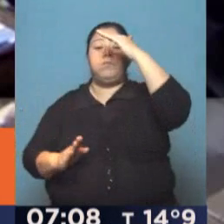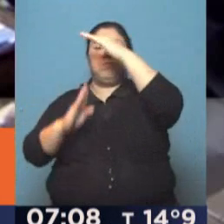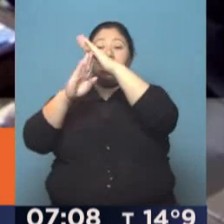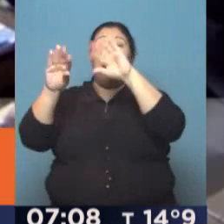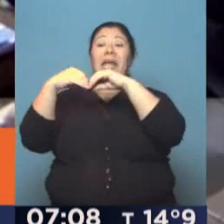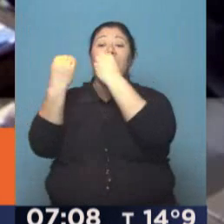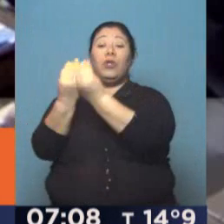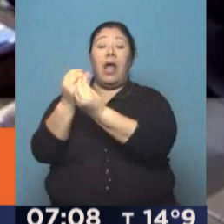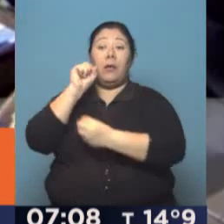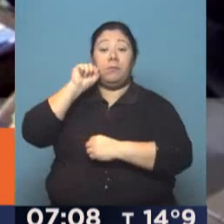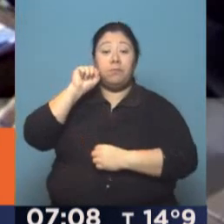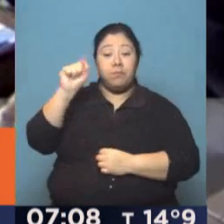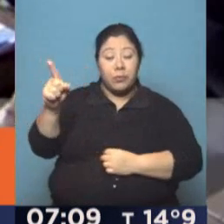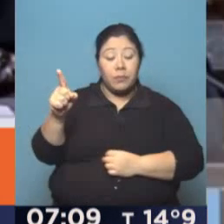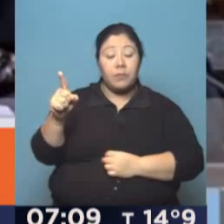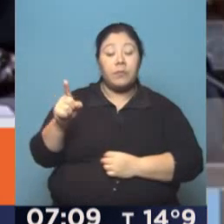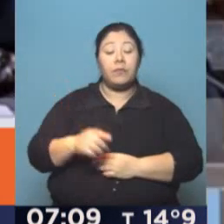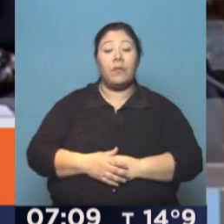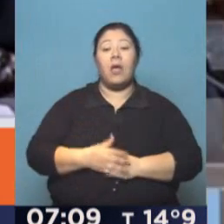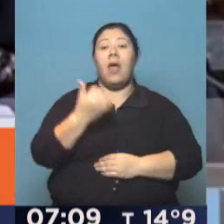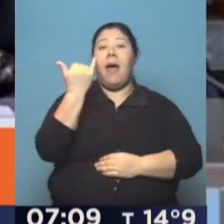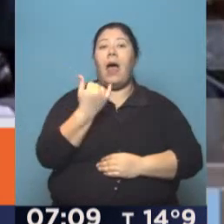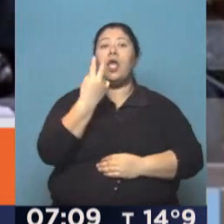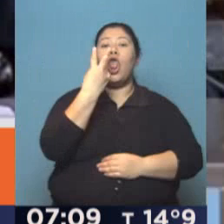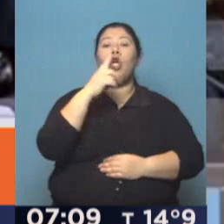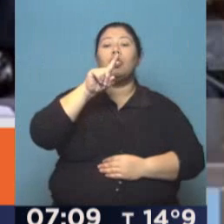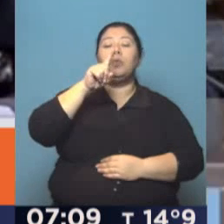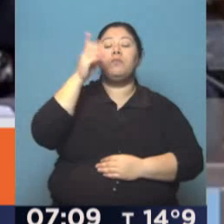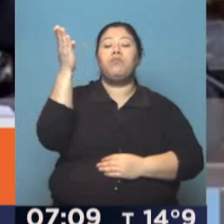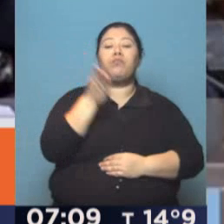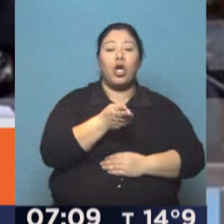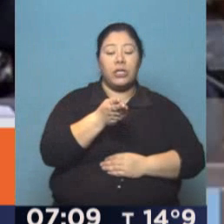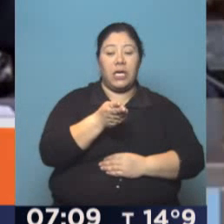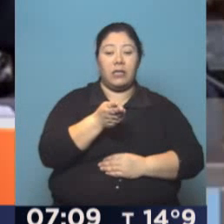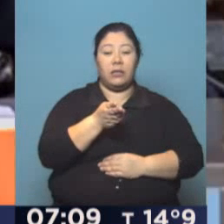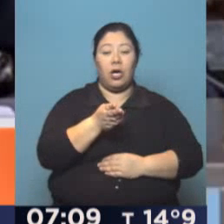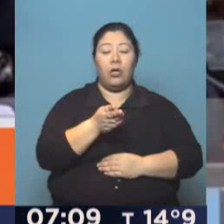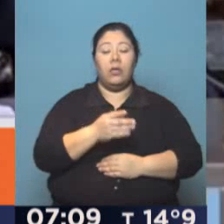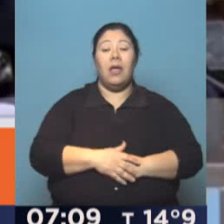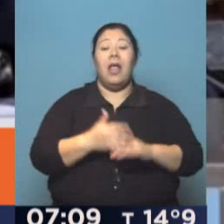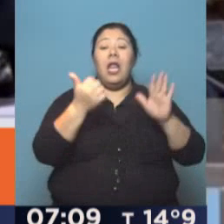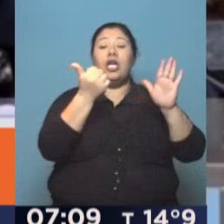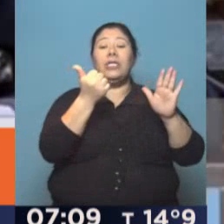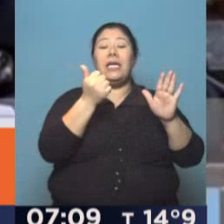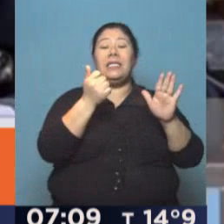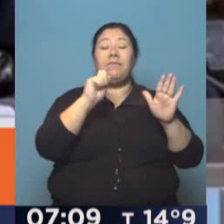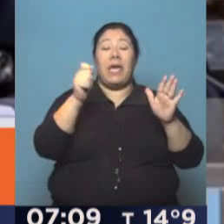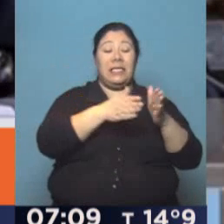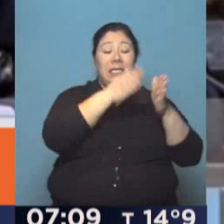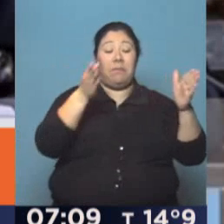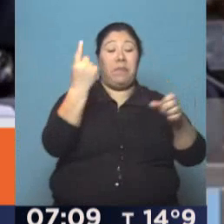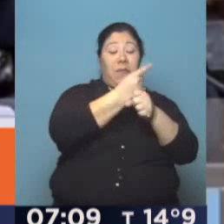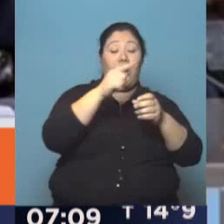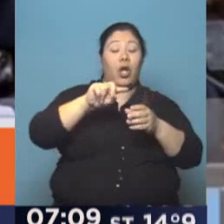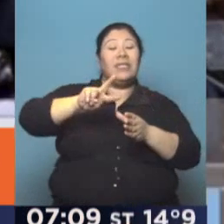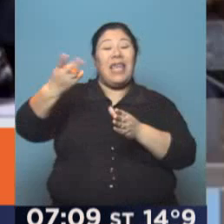estadísticas, tenemos un número de 2% en el primer número del segundo semestre y todos los números que